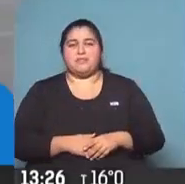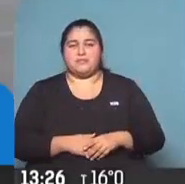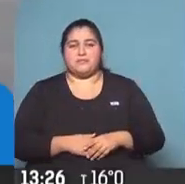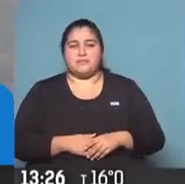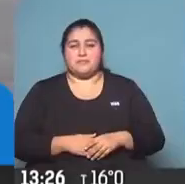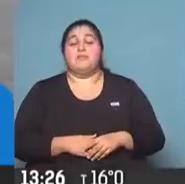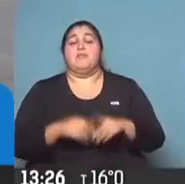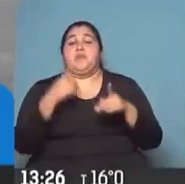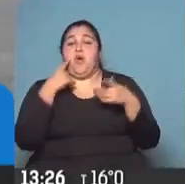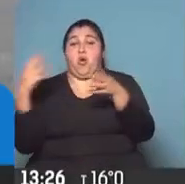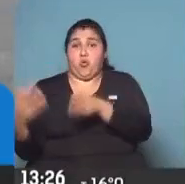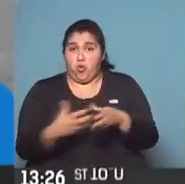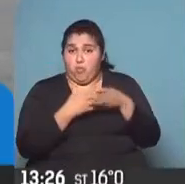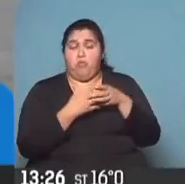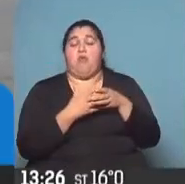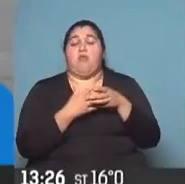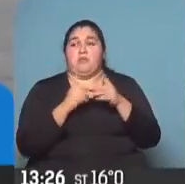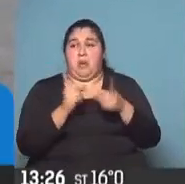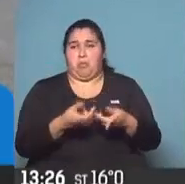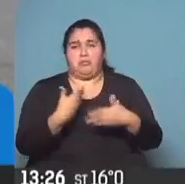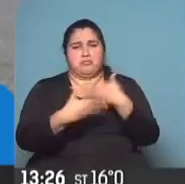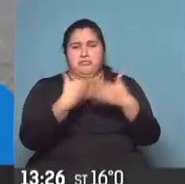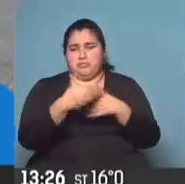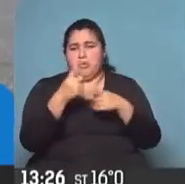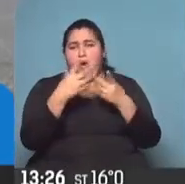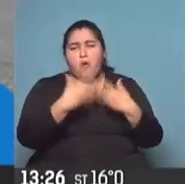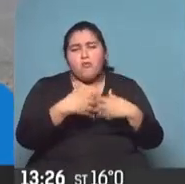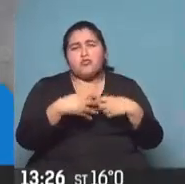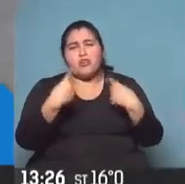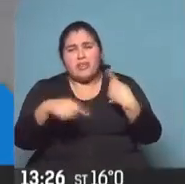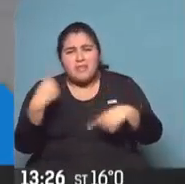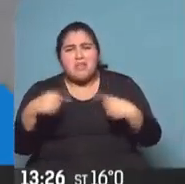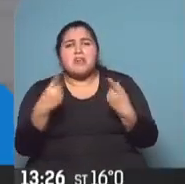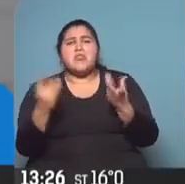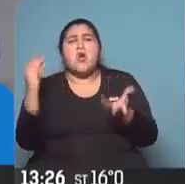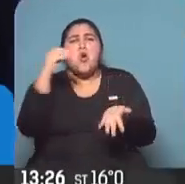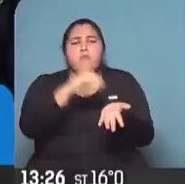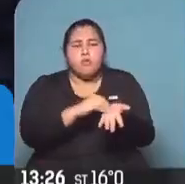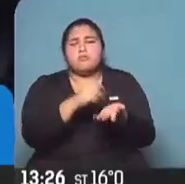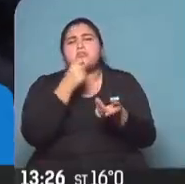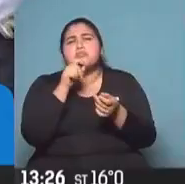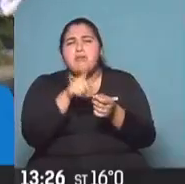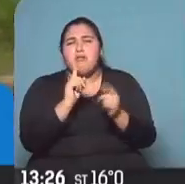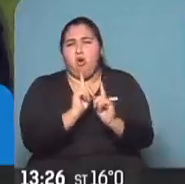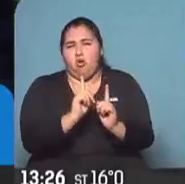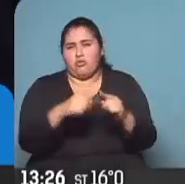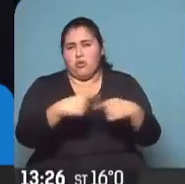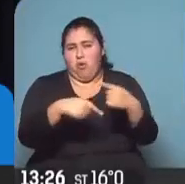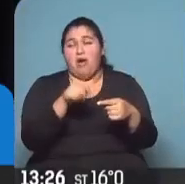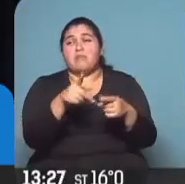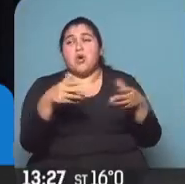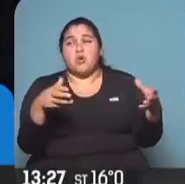integra inolvidable multiplicidad de funciones y capacidades asignadas a esta unidad